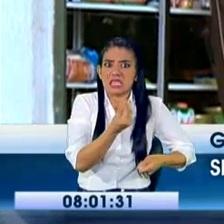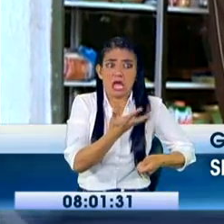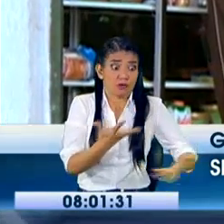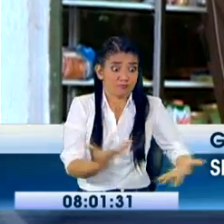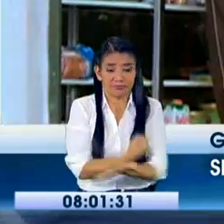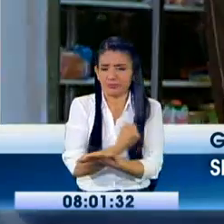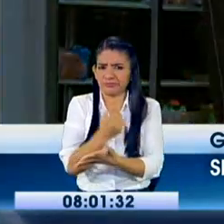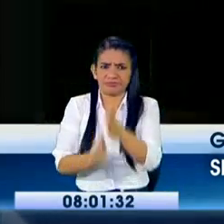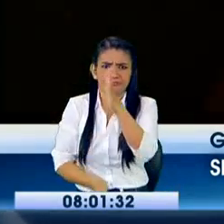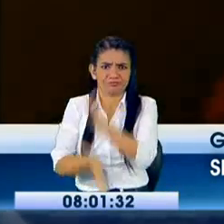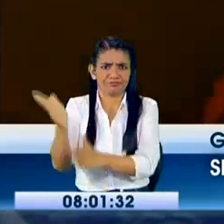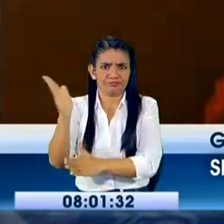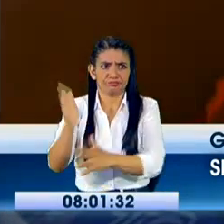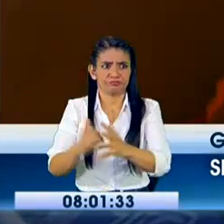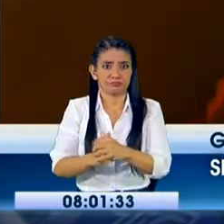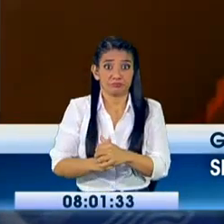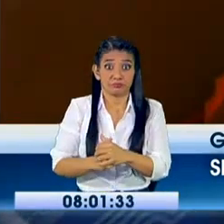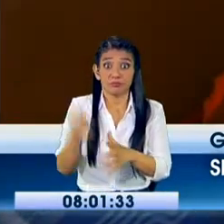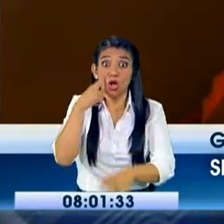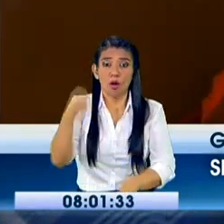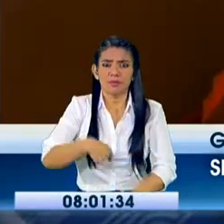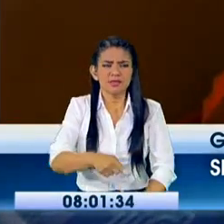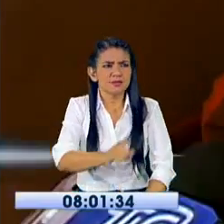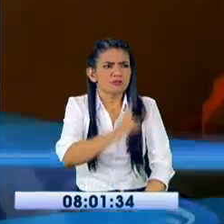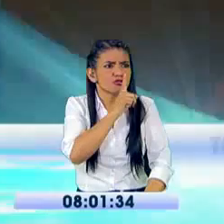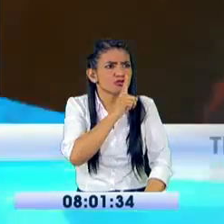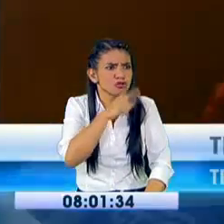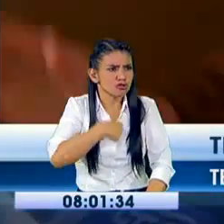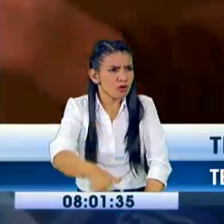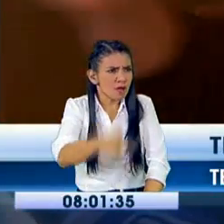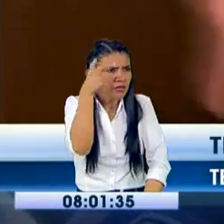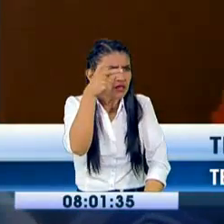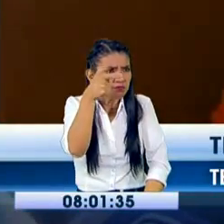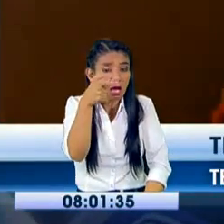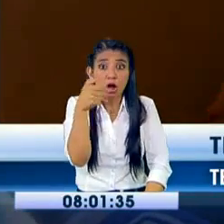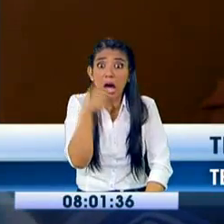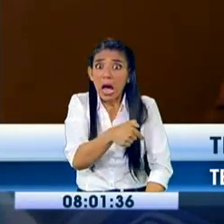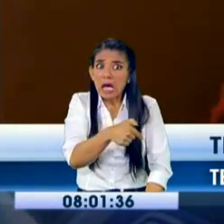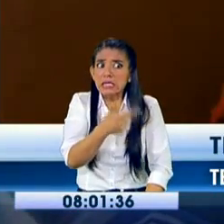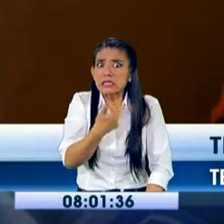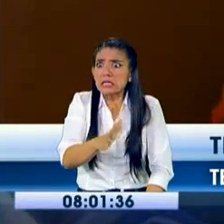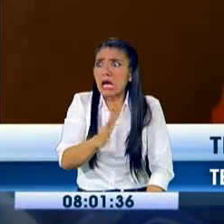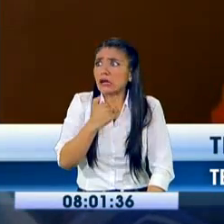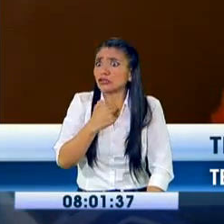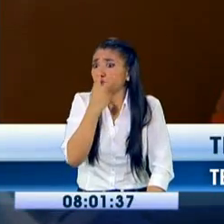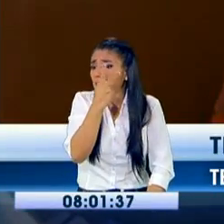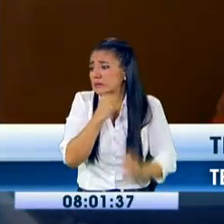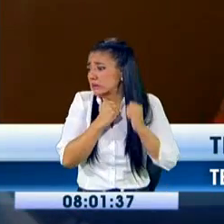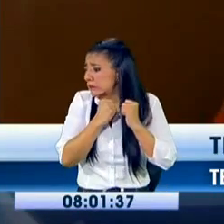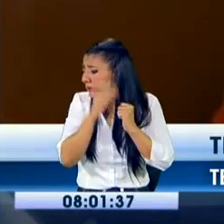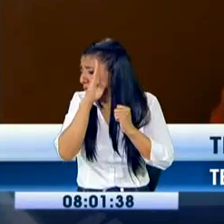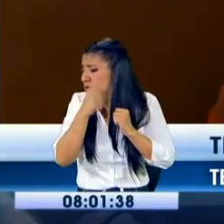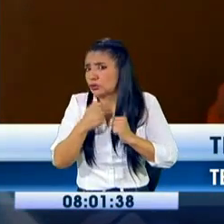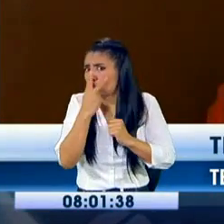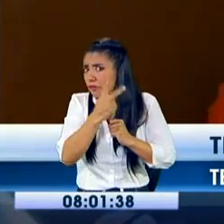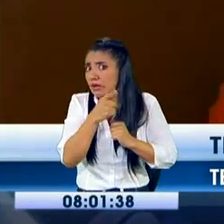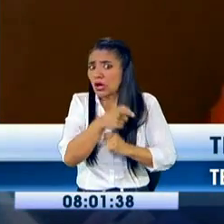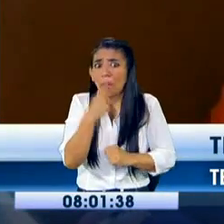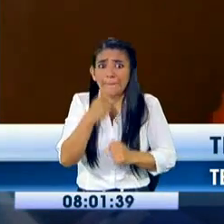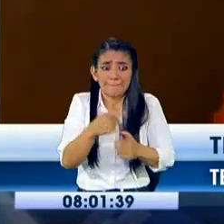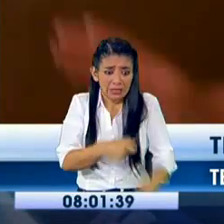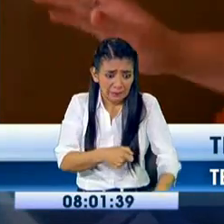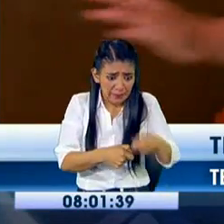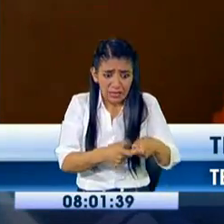salieron por las mismas. Cállate, dice, te voy a estar pasando, totalmente disparo. Ahí salí del susto, no vi nada ahí. El señor cogió la plata,